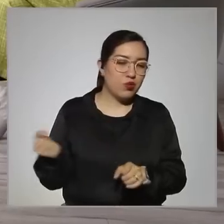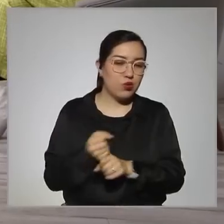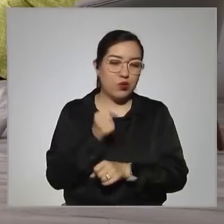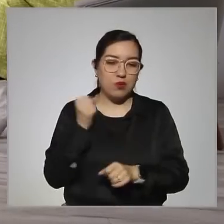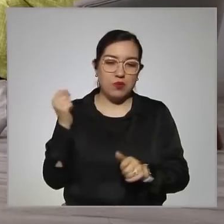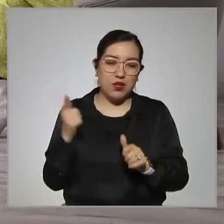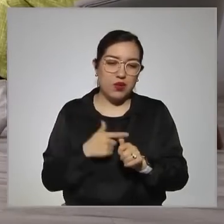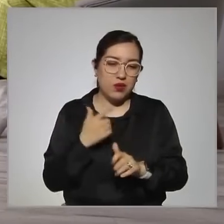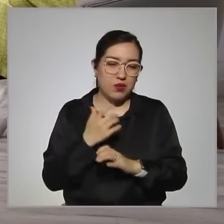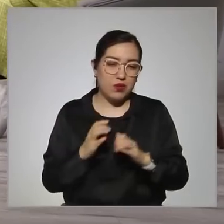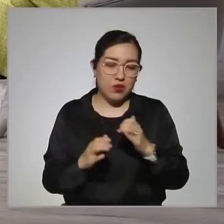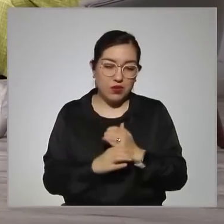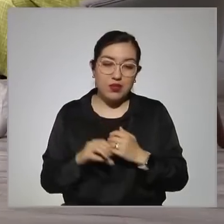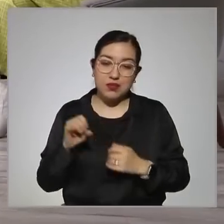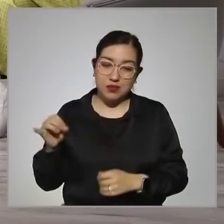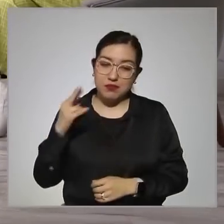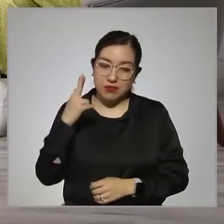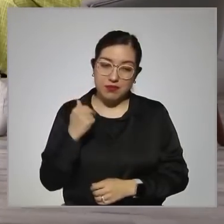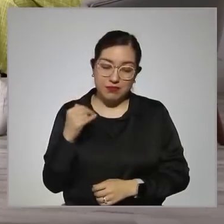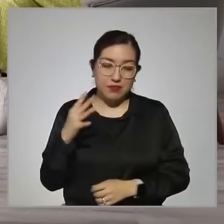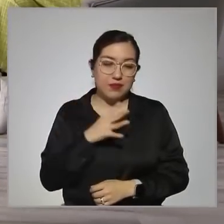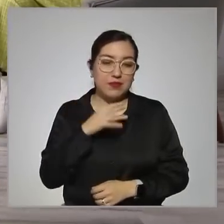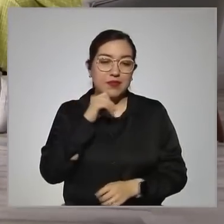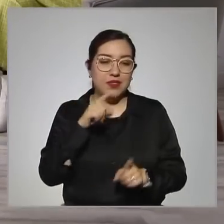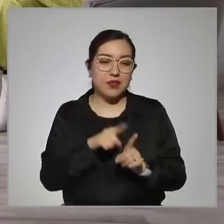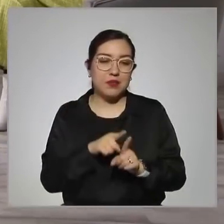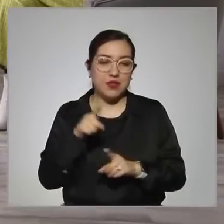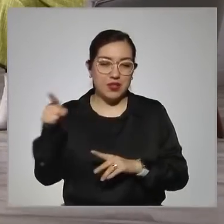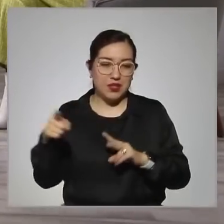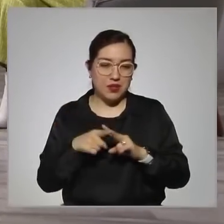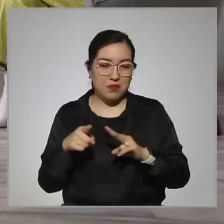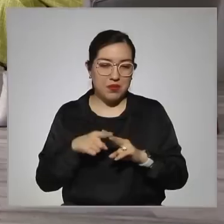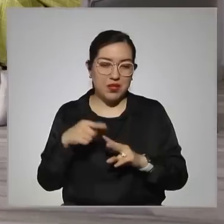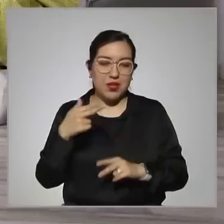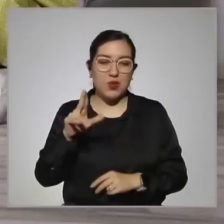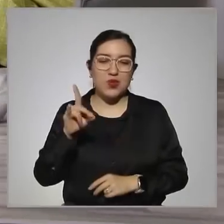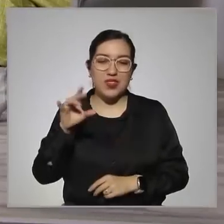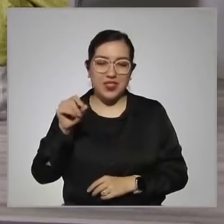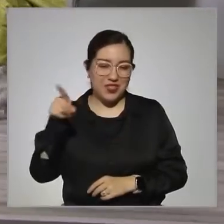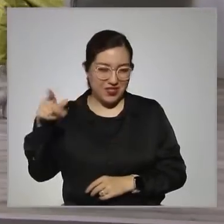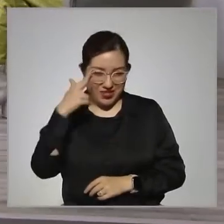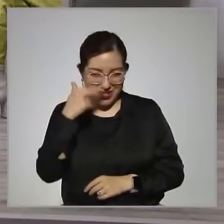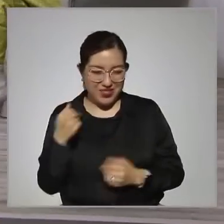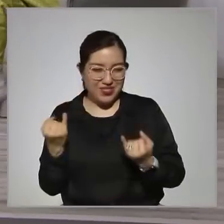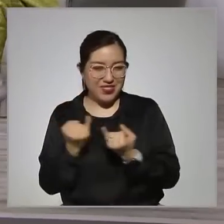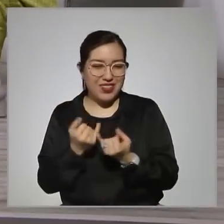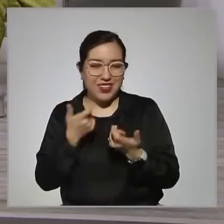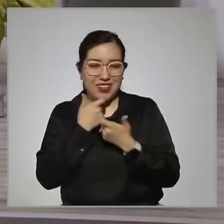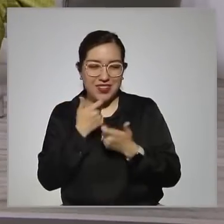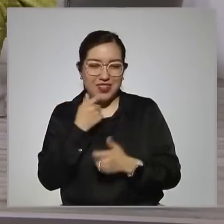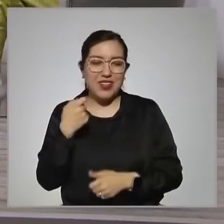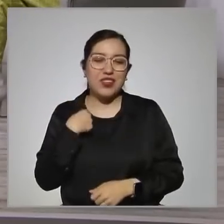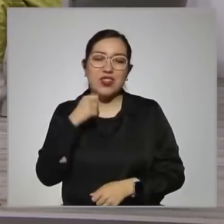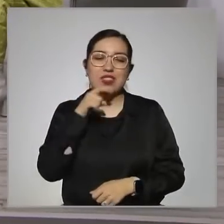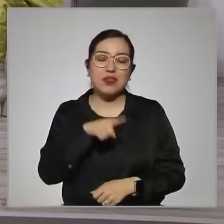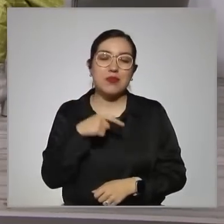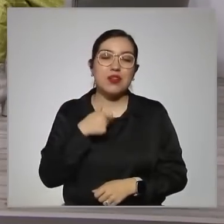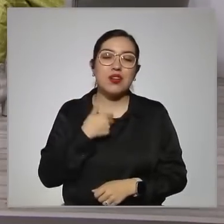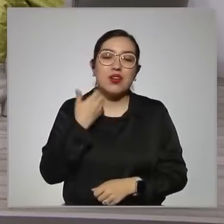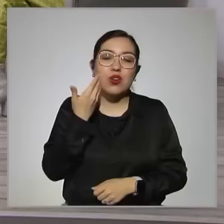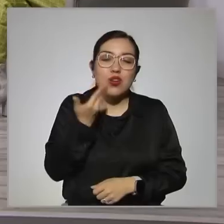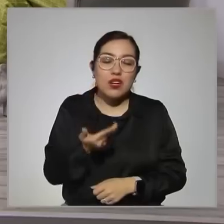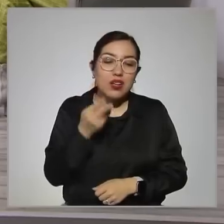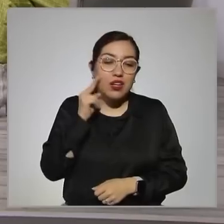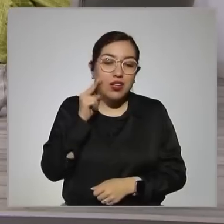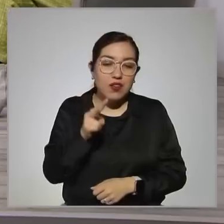sin duda. Yo voy a agregar también al parque hundido, porque algo, por ejemplo, que siempre he querido hacer. He visto